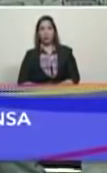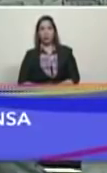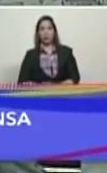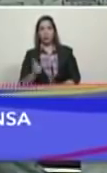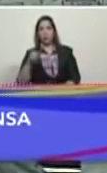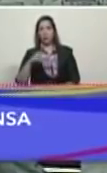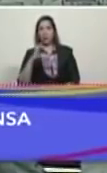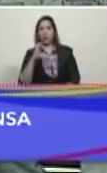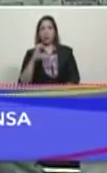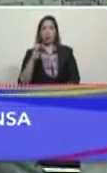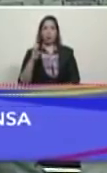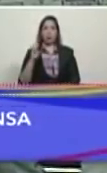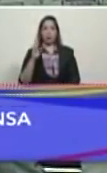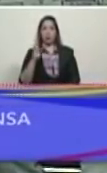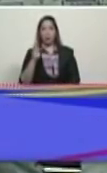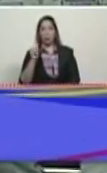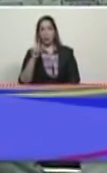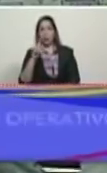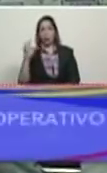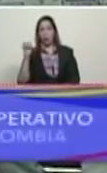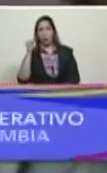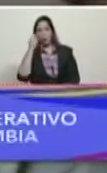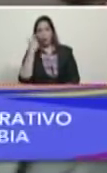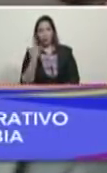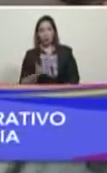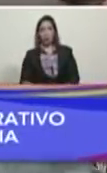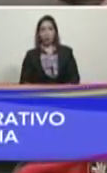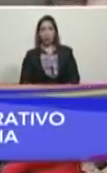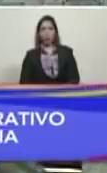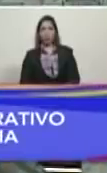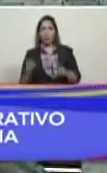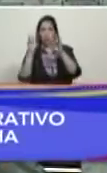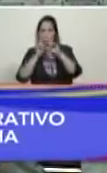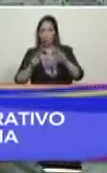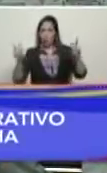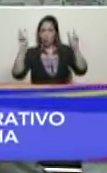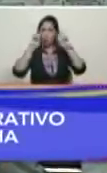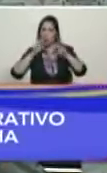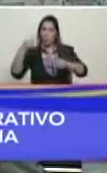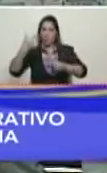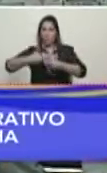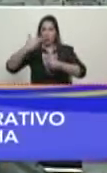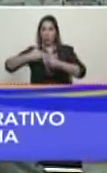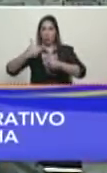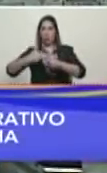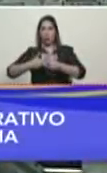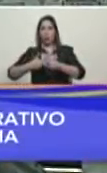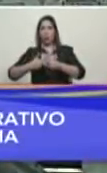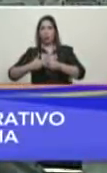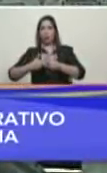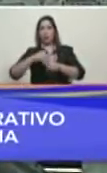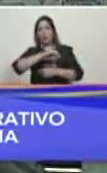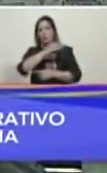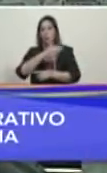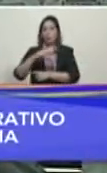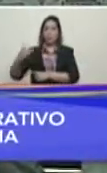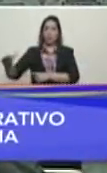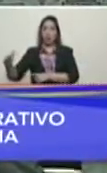de la incursión de dos buques de exploración petrolera en mar territorial